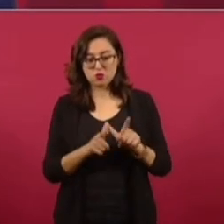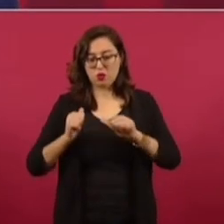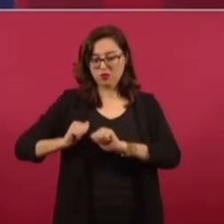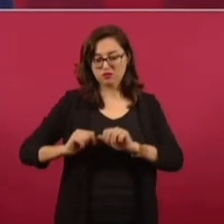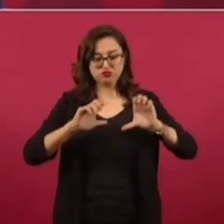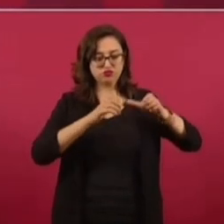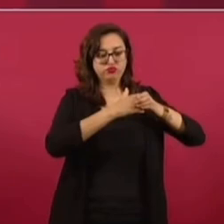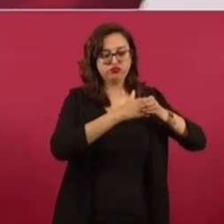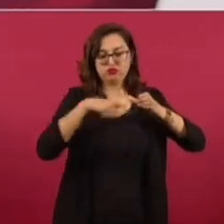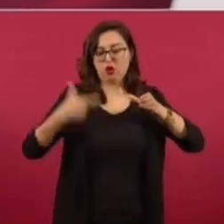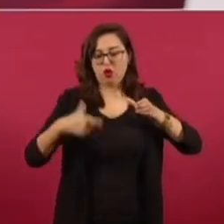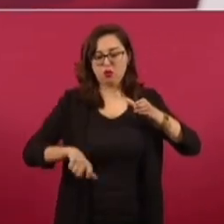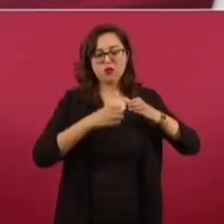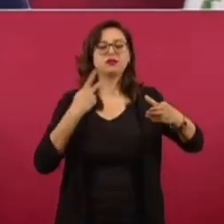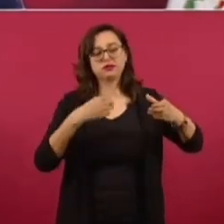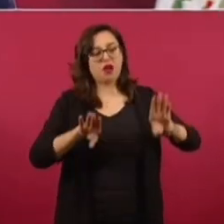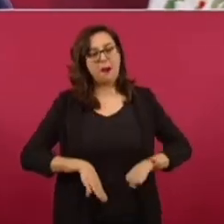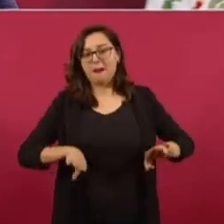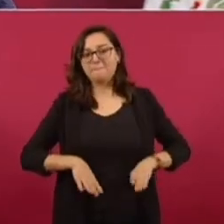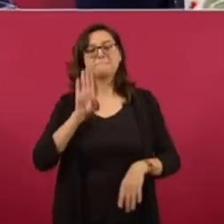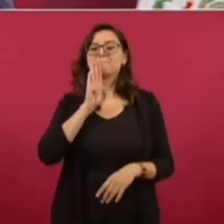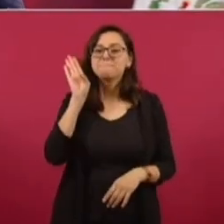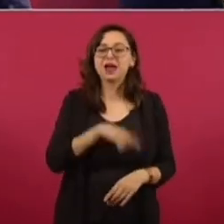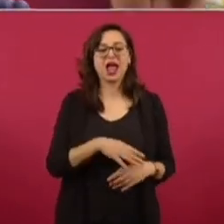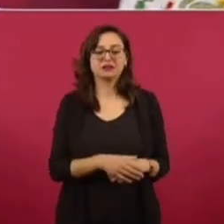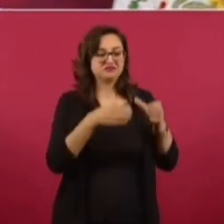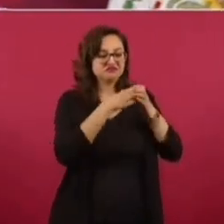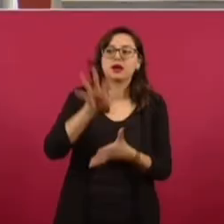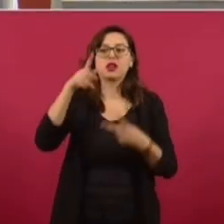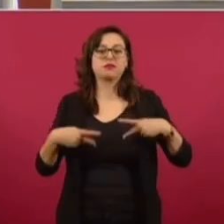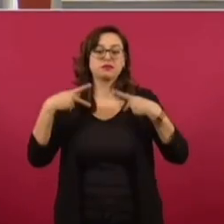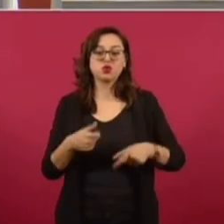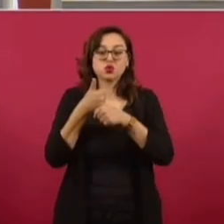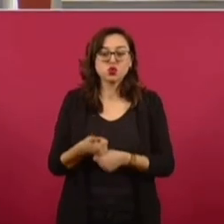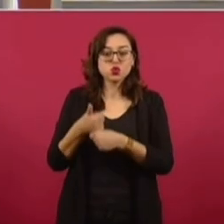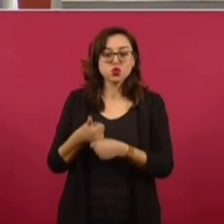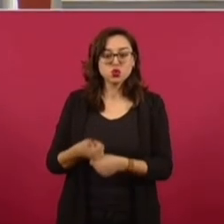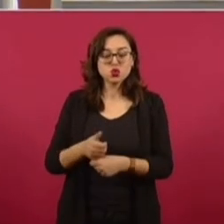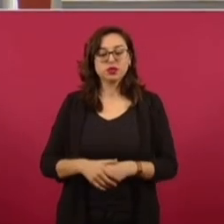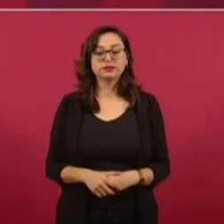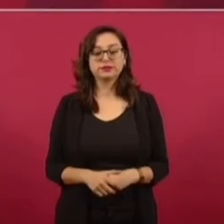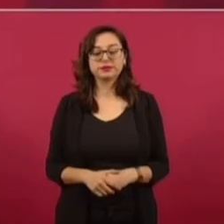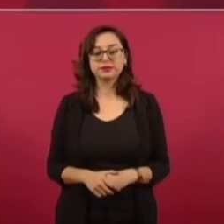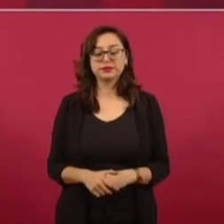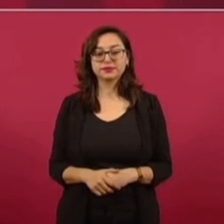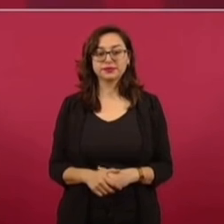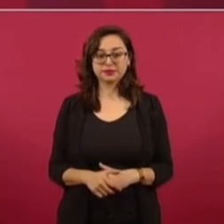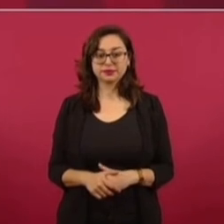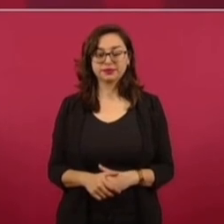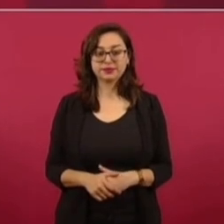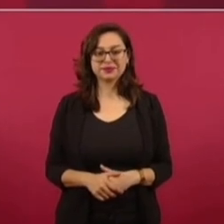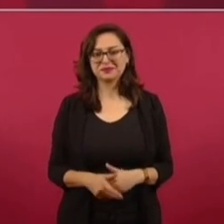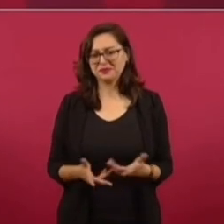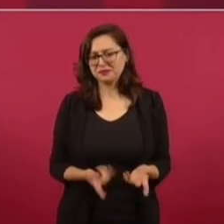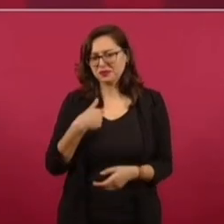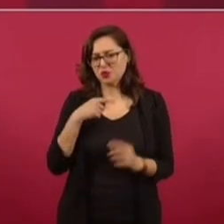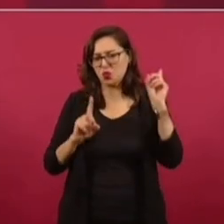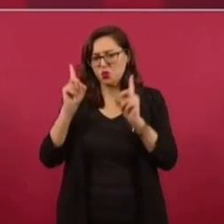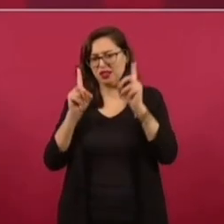de poder económico y de poder político, que originan el sufrimiento de los pueblos. Yo pregunto, ¿qué no se pudo